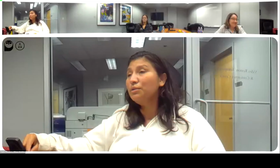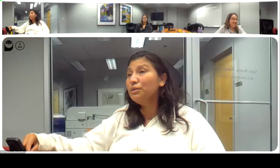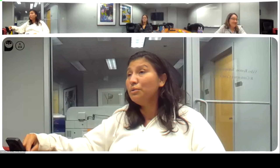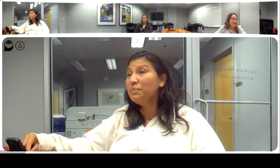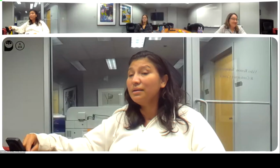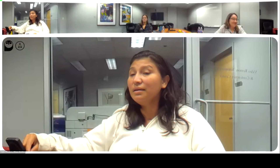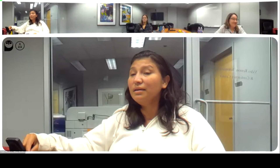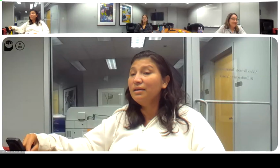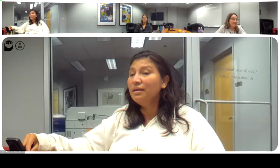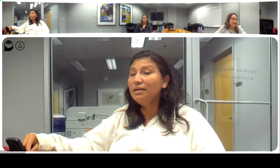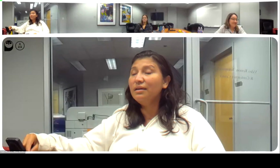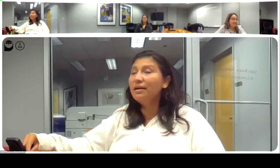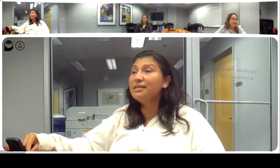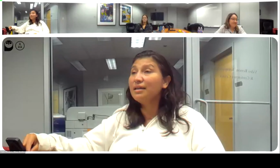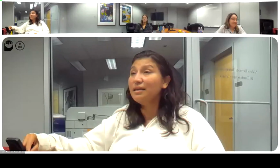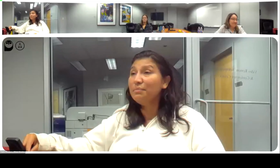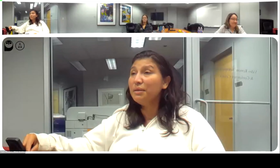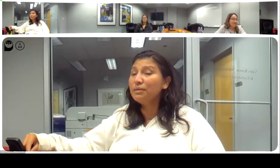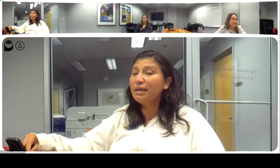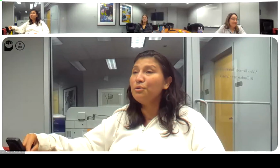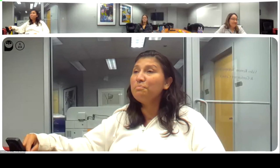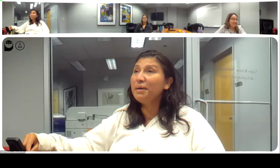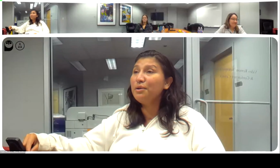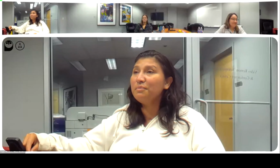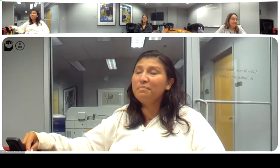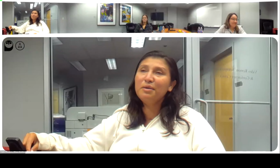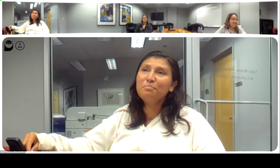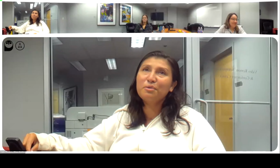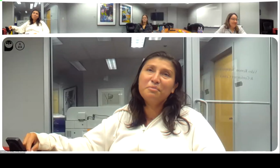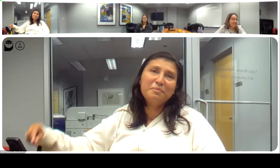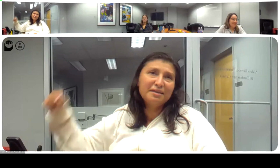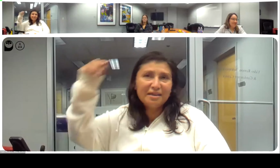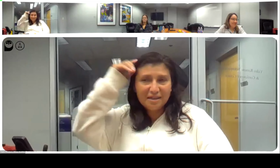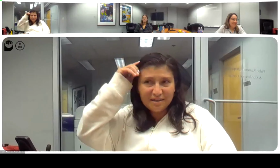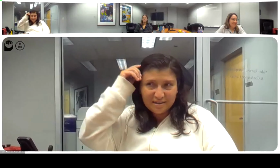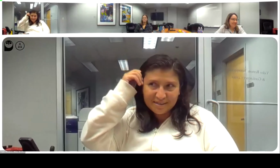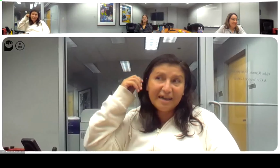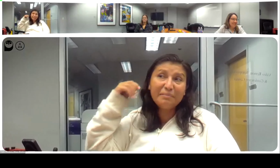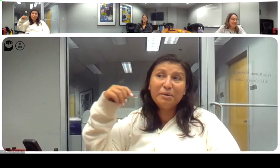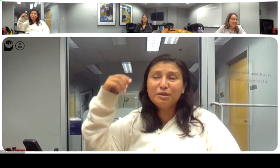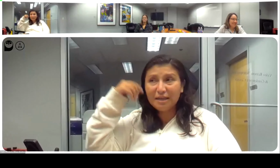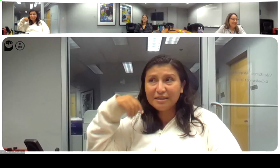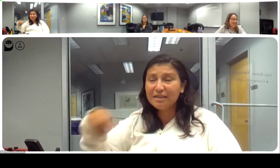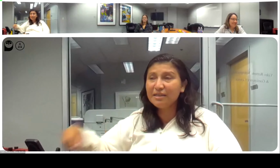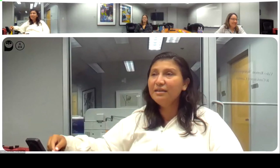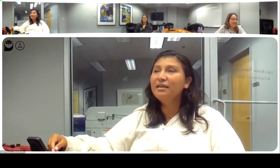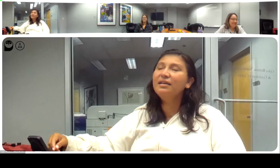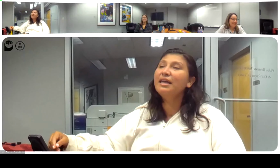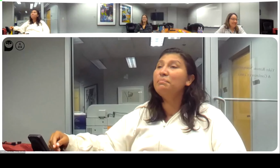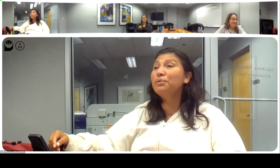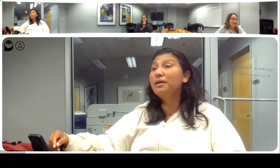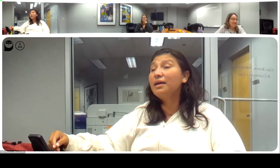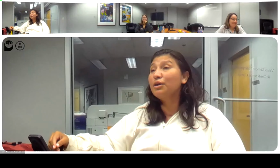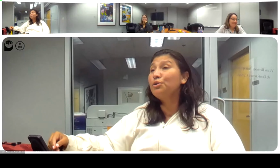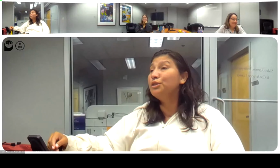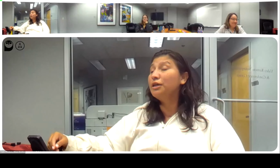he creído en Dios, mire, y gracias a ti, me dijo, tengo pelo mío propio, y se agarra el pelo y se hace, y